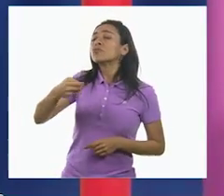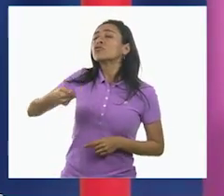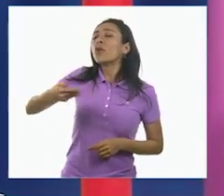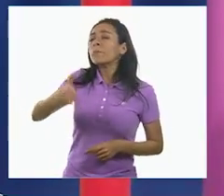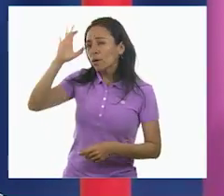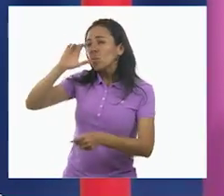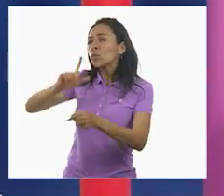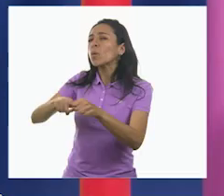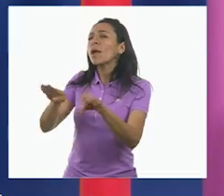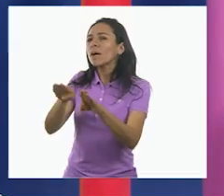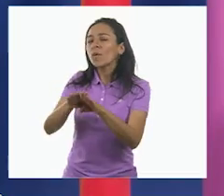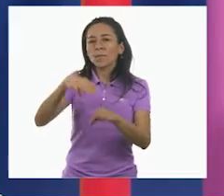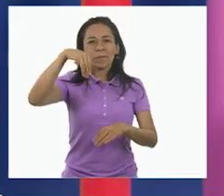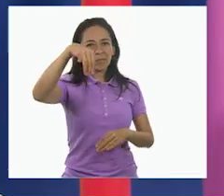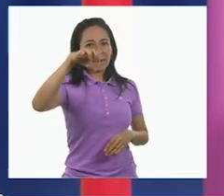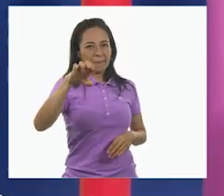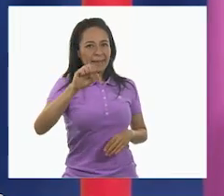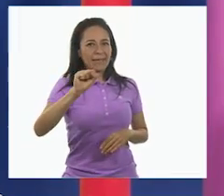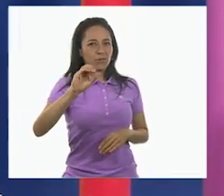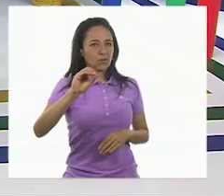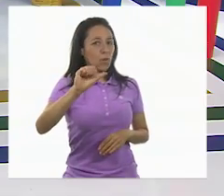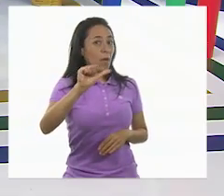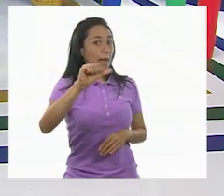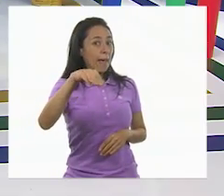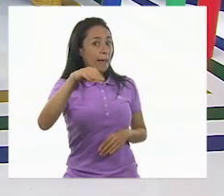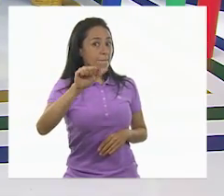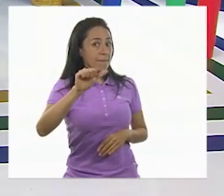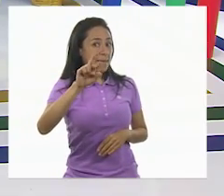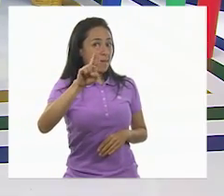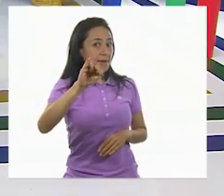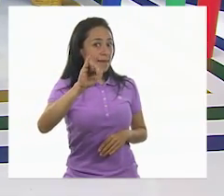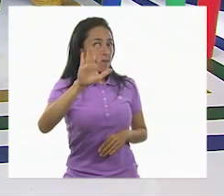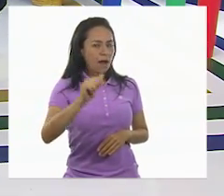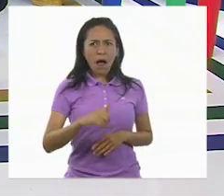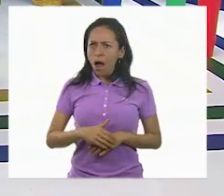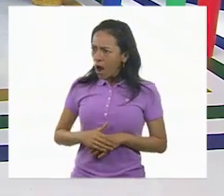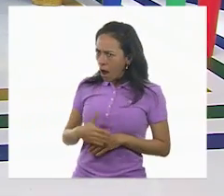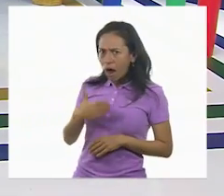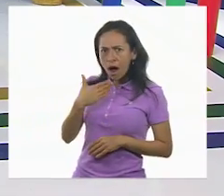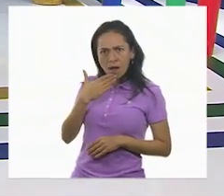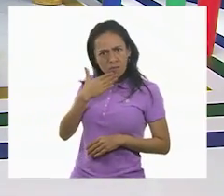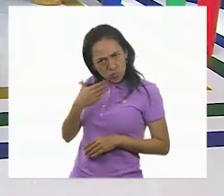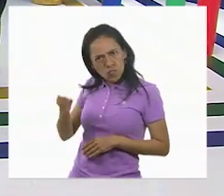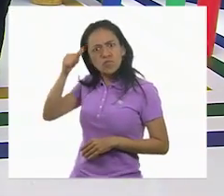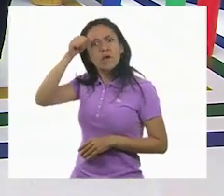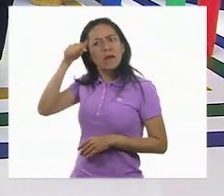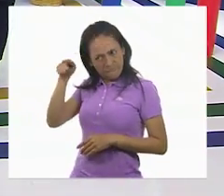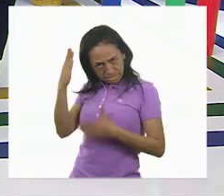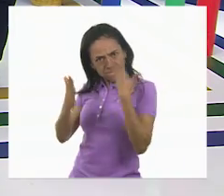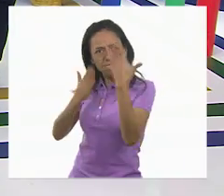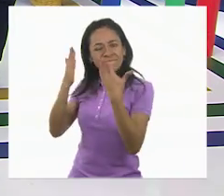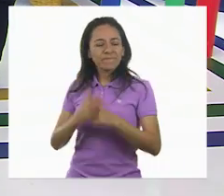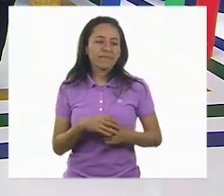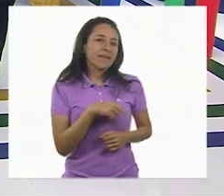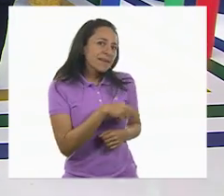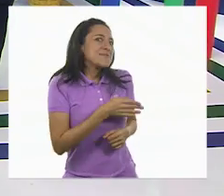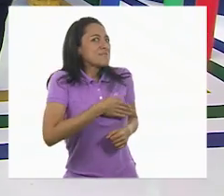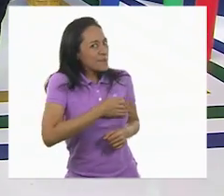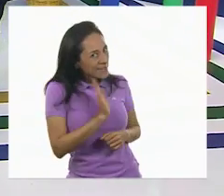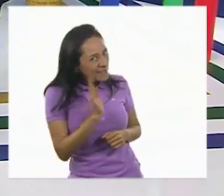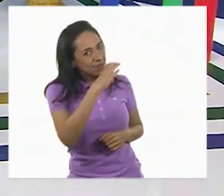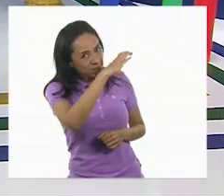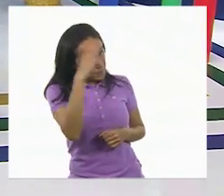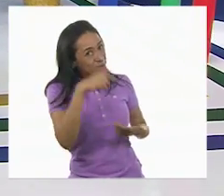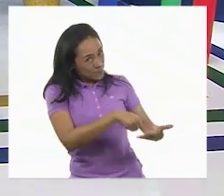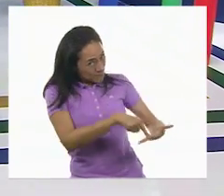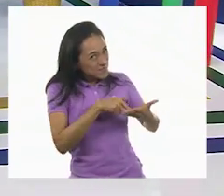Eso. Perfecto. Muy bien, Aníbal. Has estudiado, Las fotos me gustan, ¿qué le digo? Perfecto. ¿Tenemos otra? Tenemos otra A de